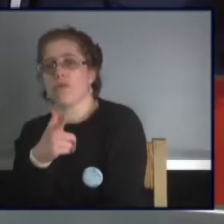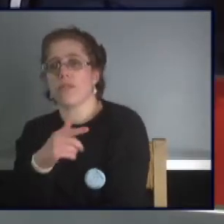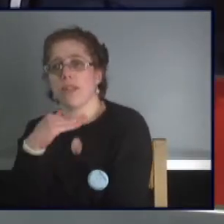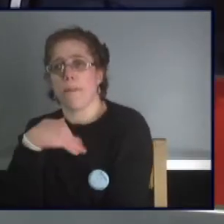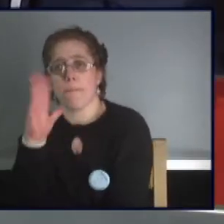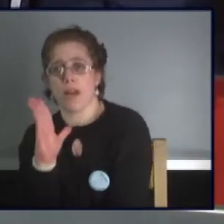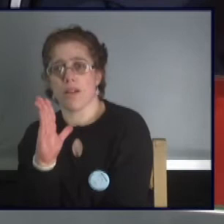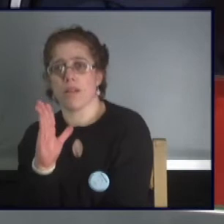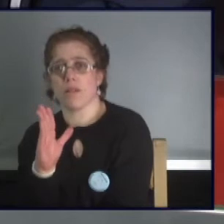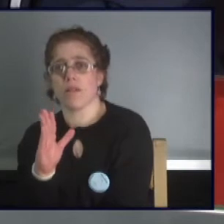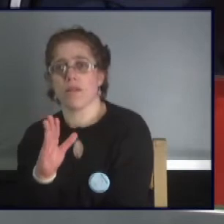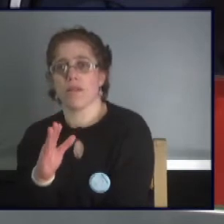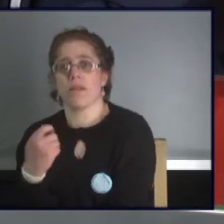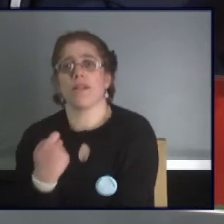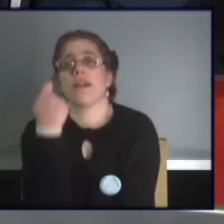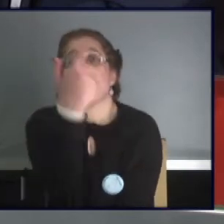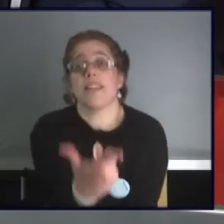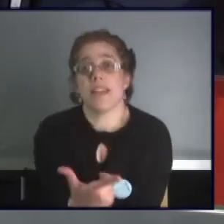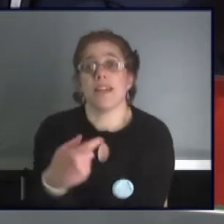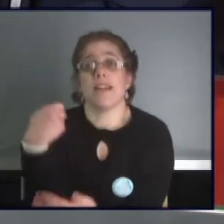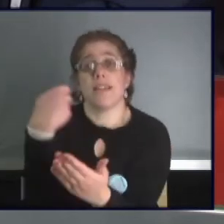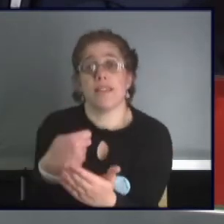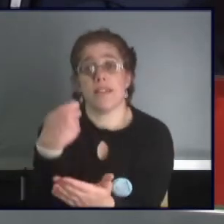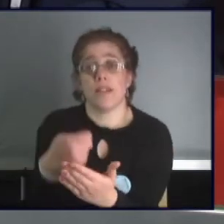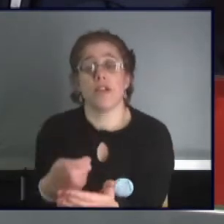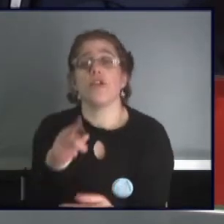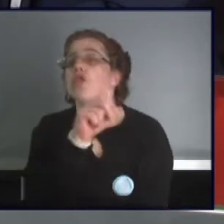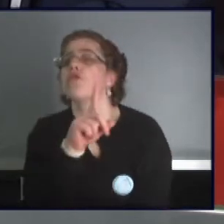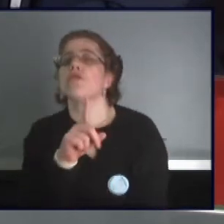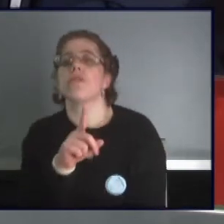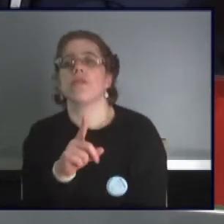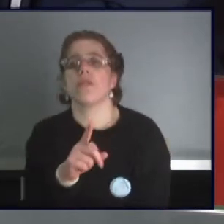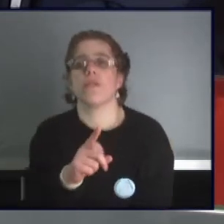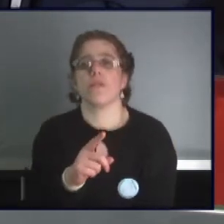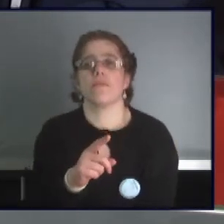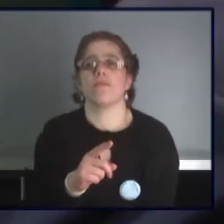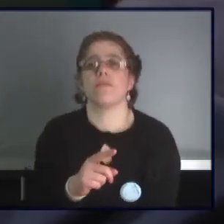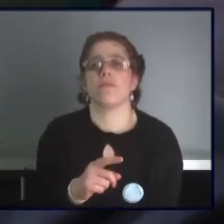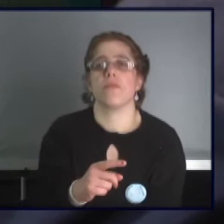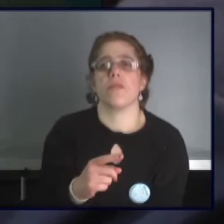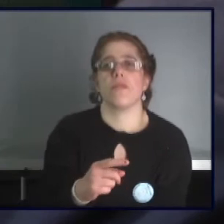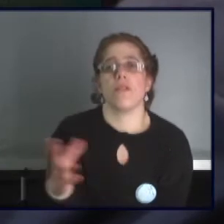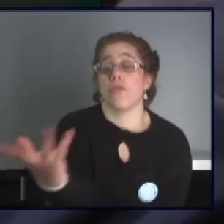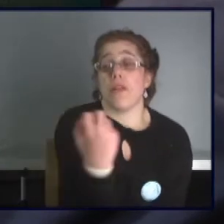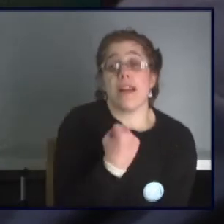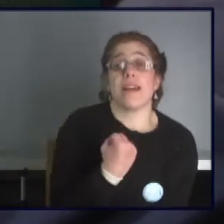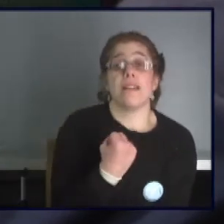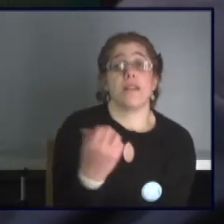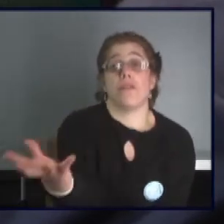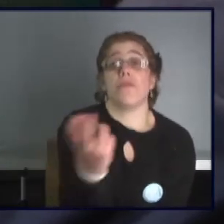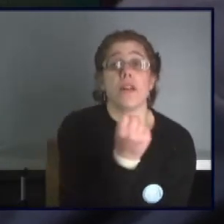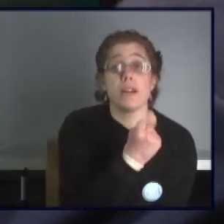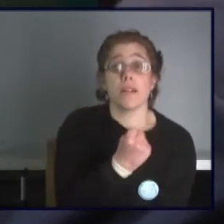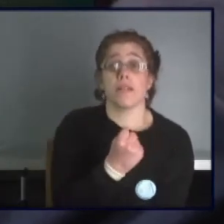dinero ahora no está alcanzando entonces tenemos que buscarle la vuelta para que esté para